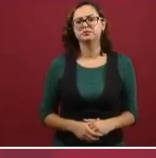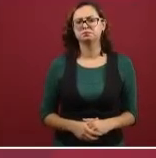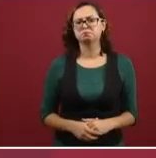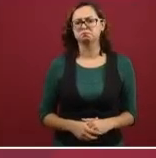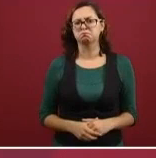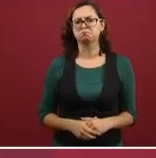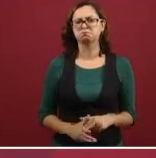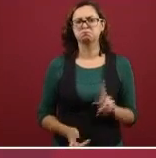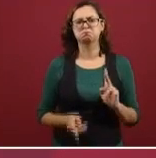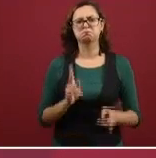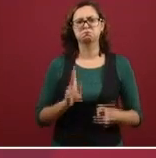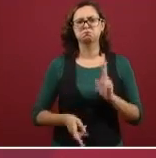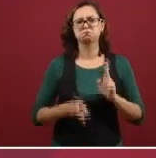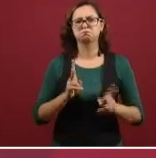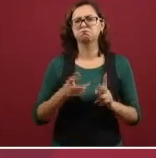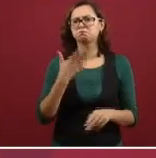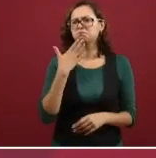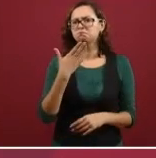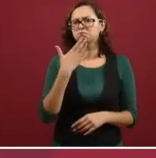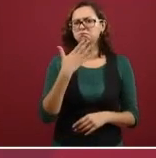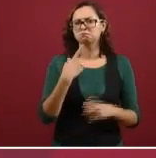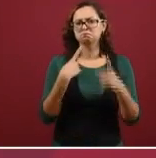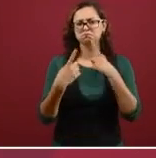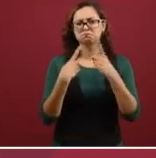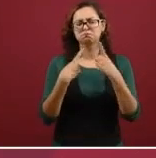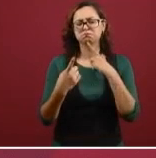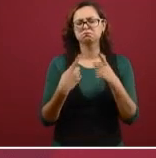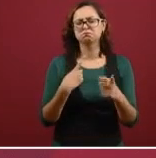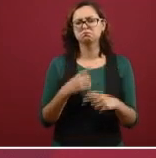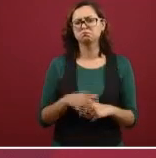pláticas, no